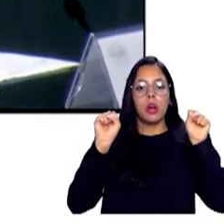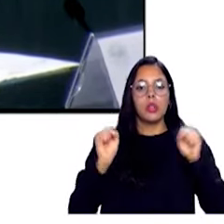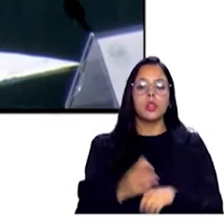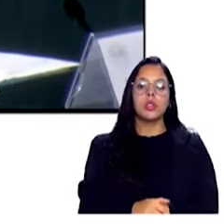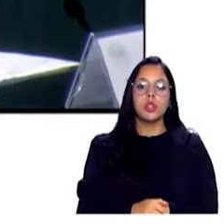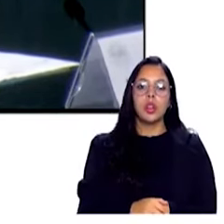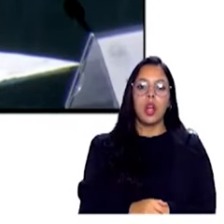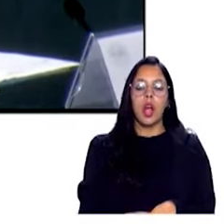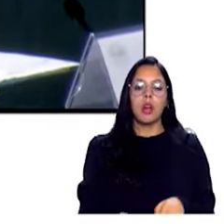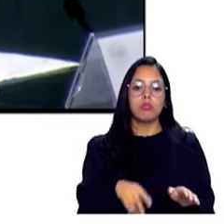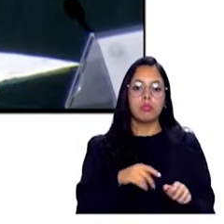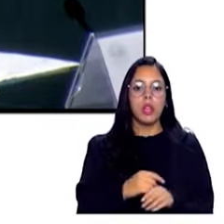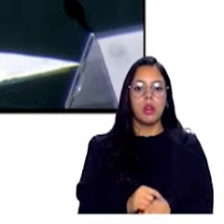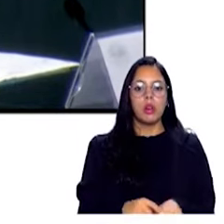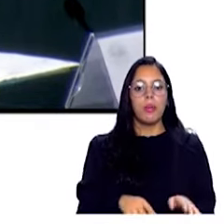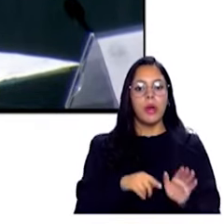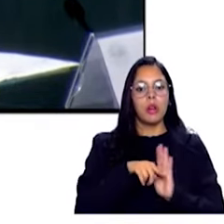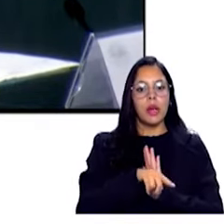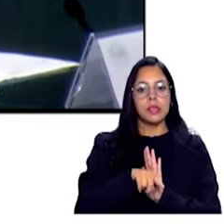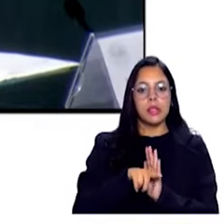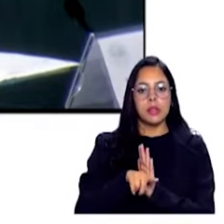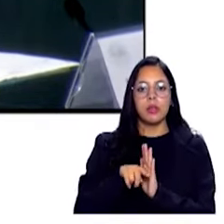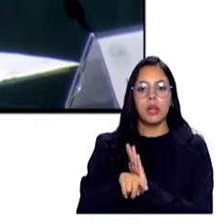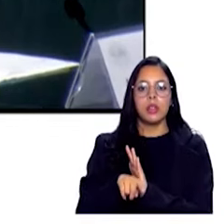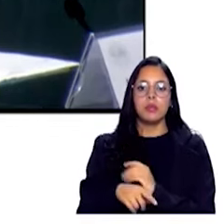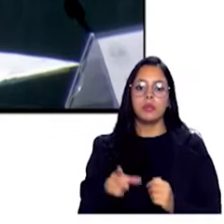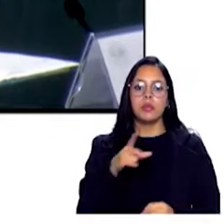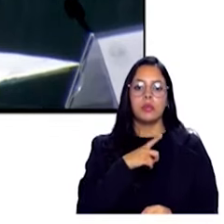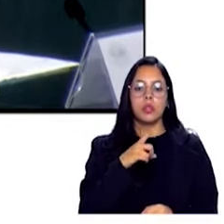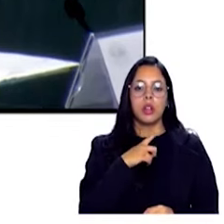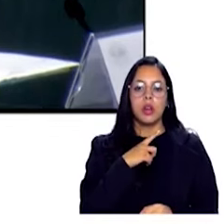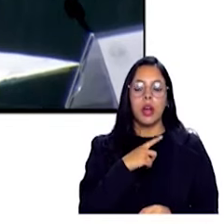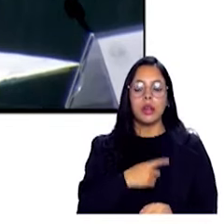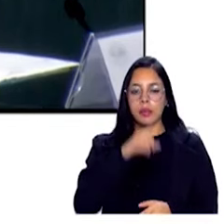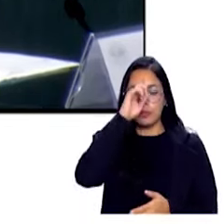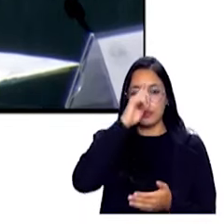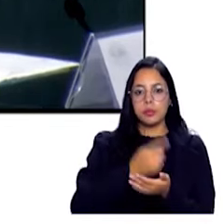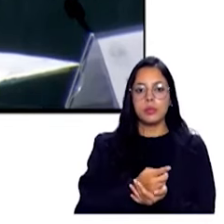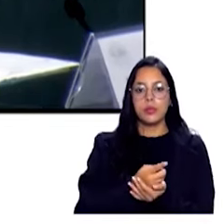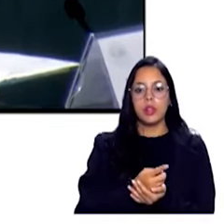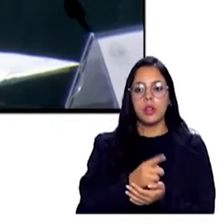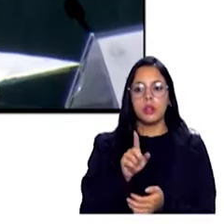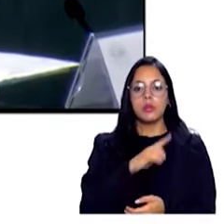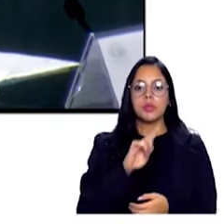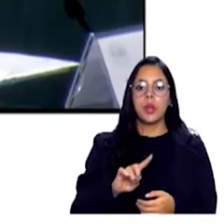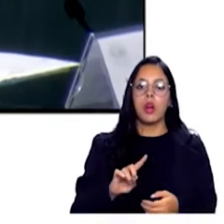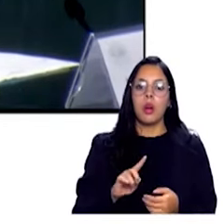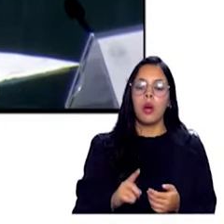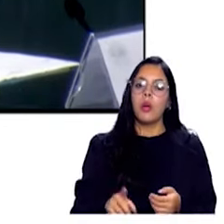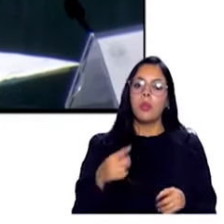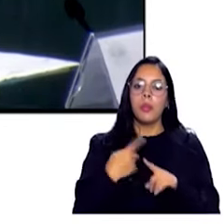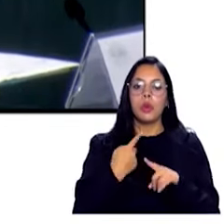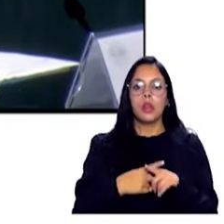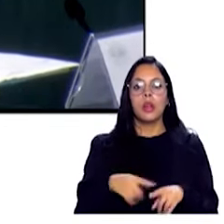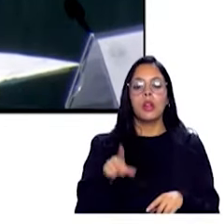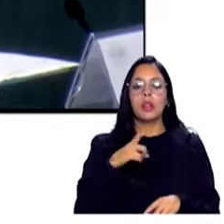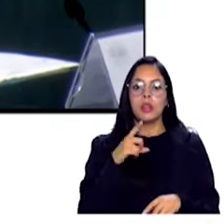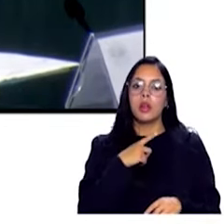Ley primero la igualdad de Los ciudadanos ante solo promulgación da suu